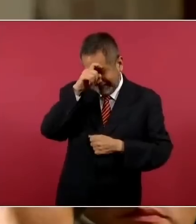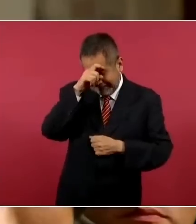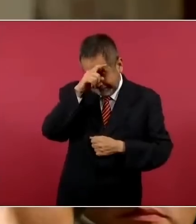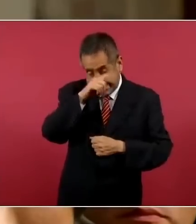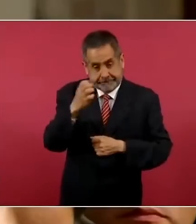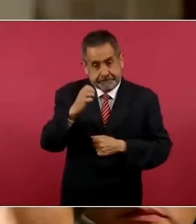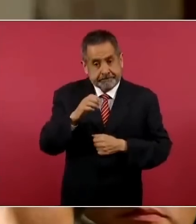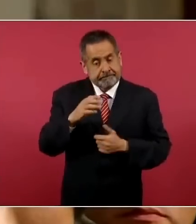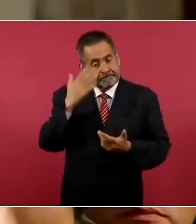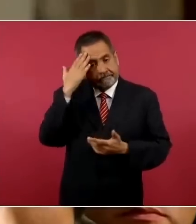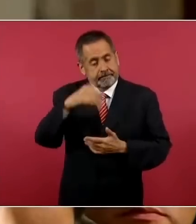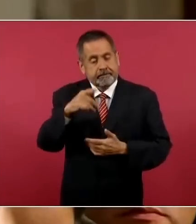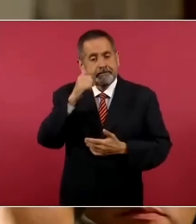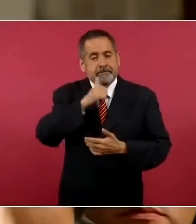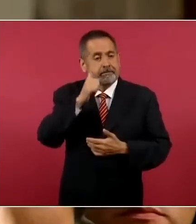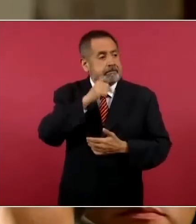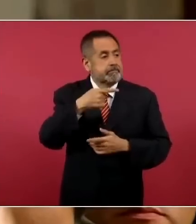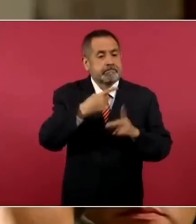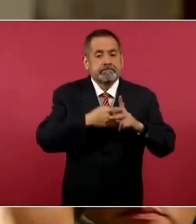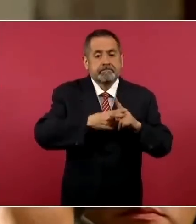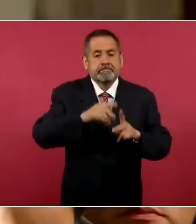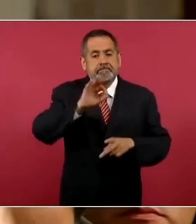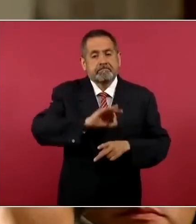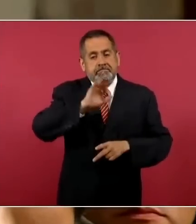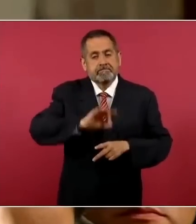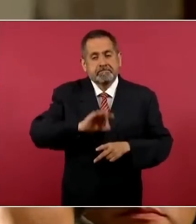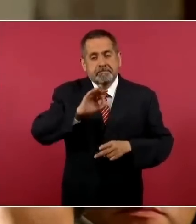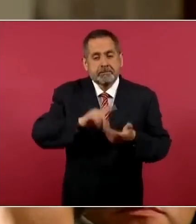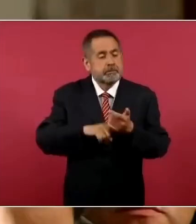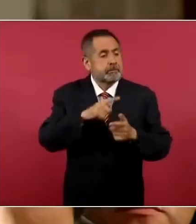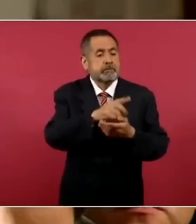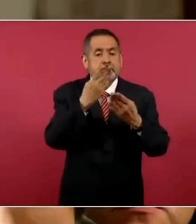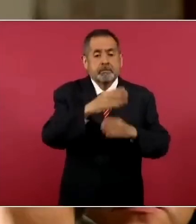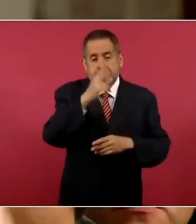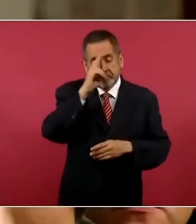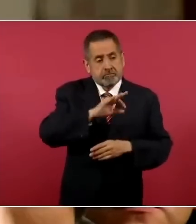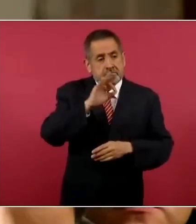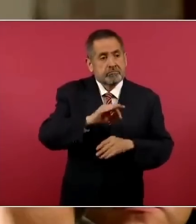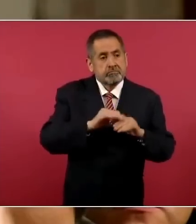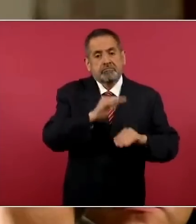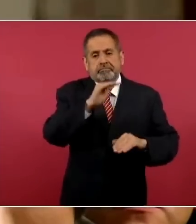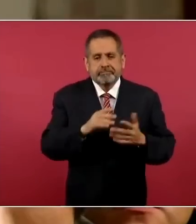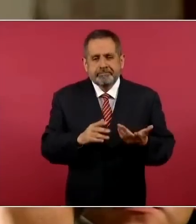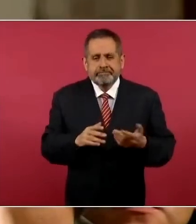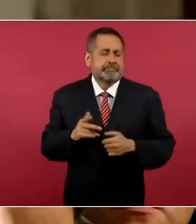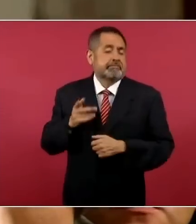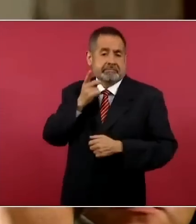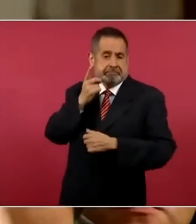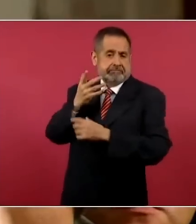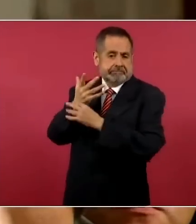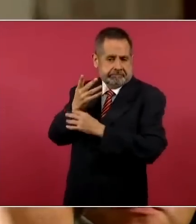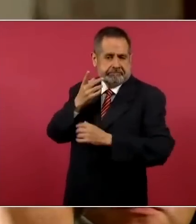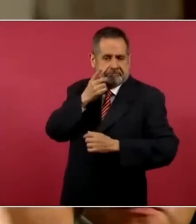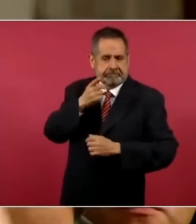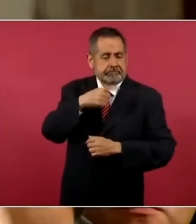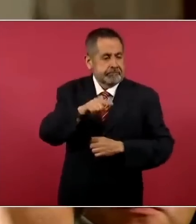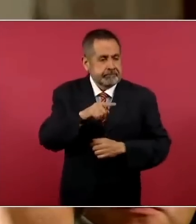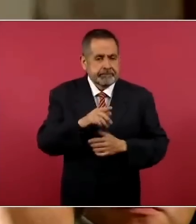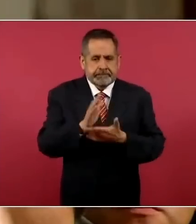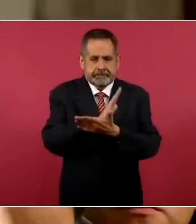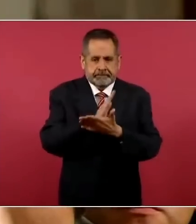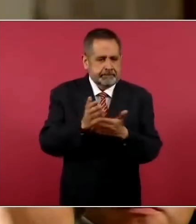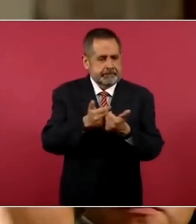recordemos el incremento de las tasas de interés, presidente del Banco de México, que aunque dicen que se van a separar